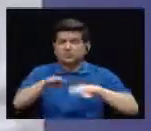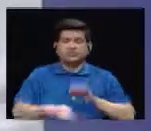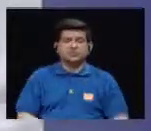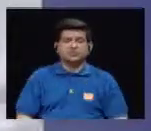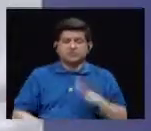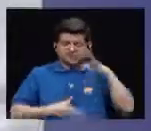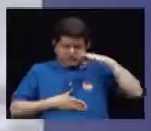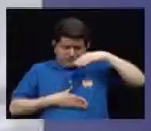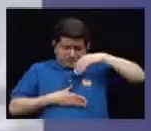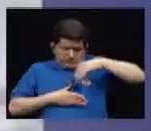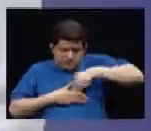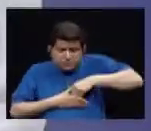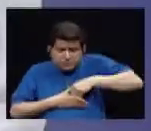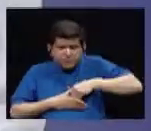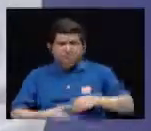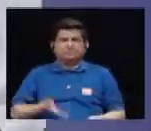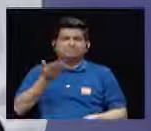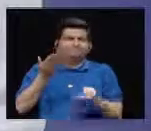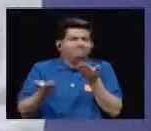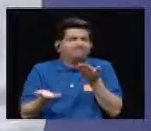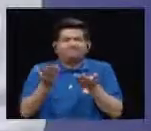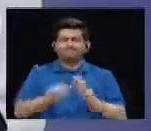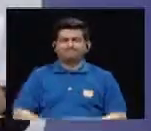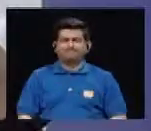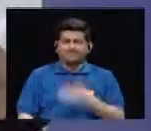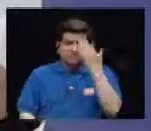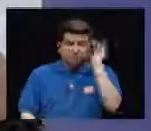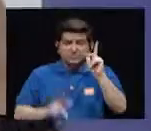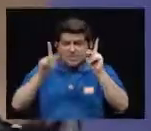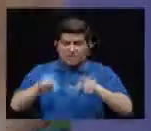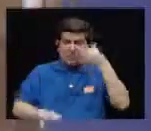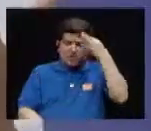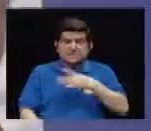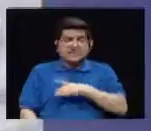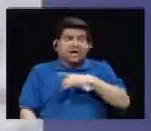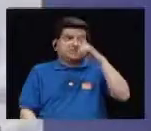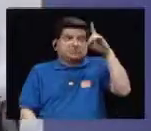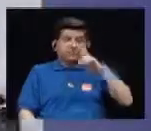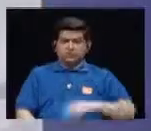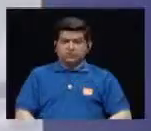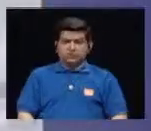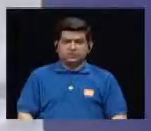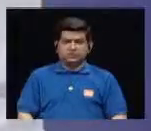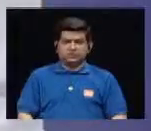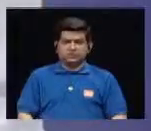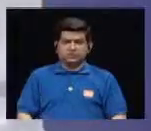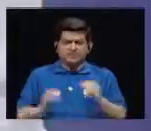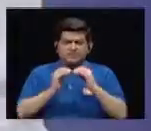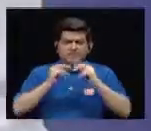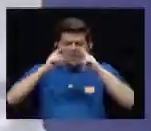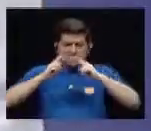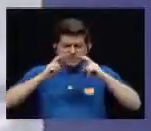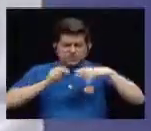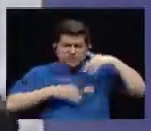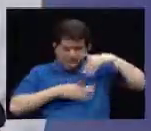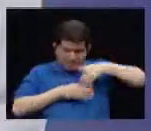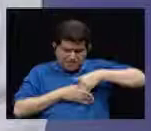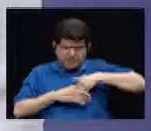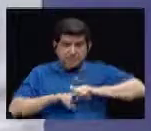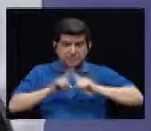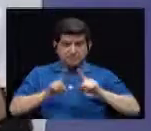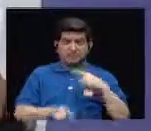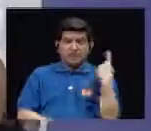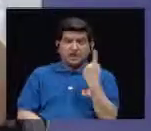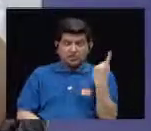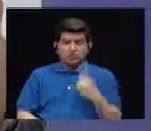son pura introspección, es, digamos, no sé, la gente que cree en Dios y, digamos, es más un análisis interno.